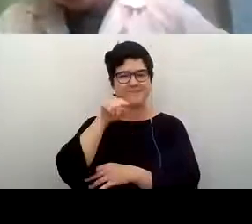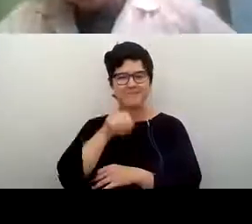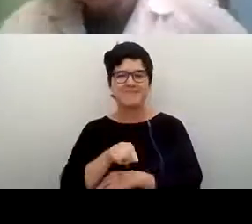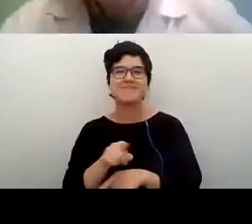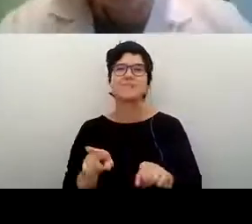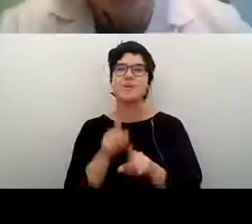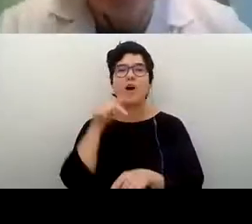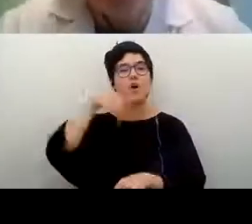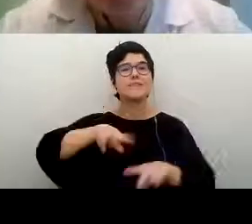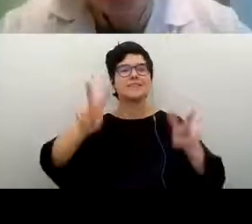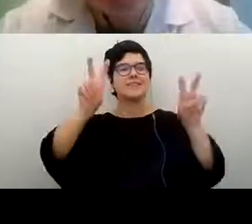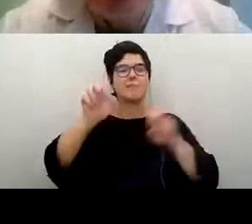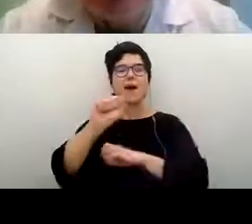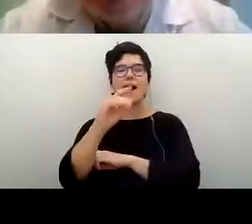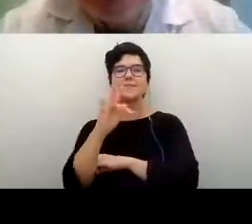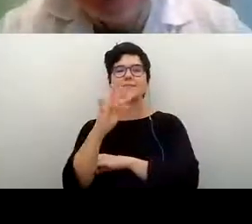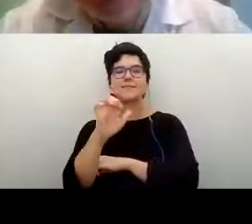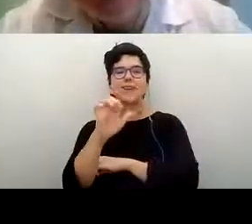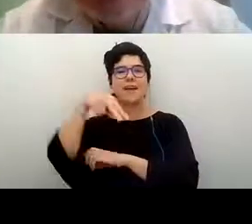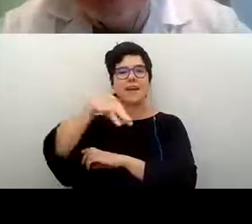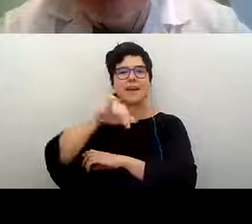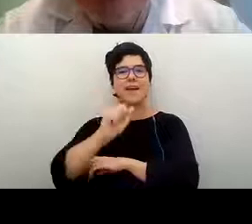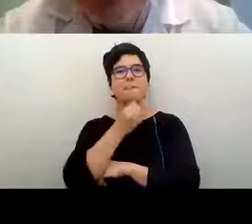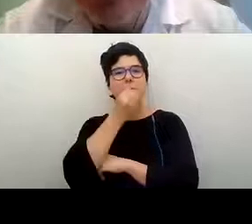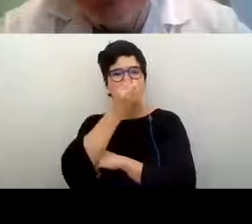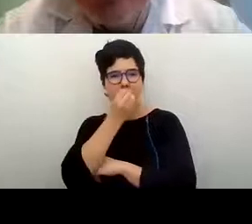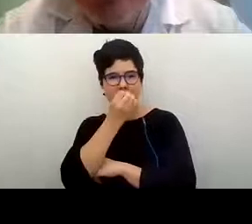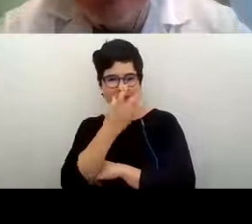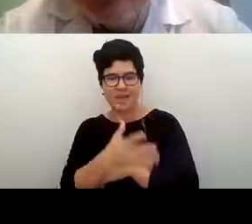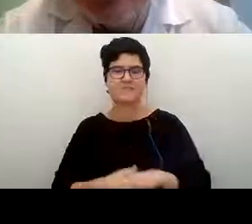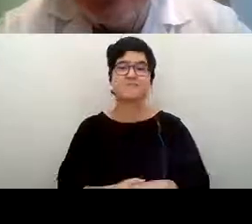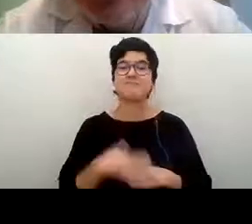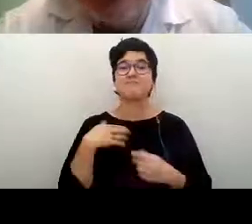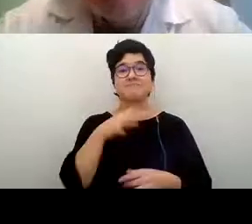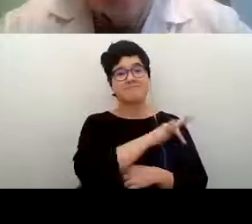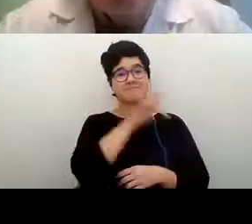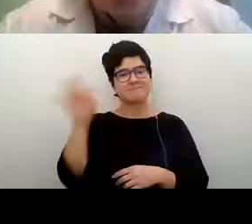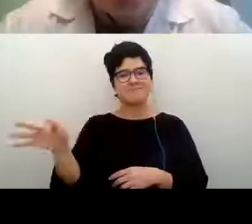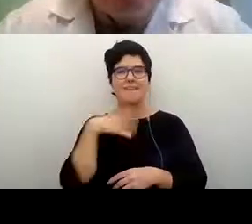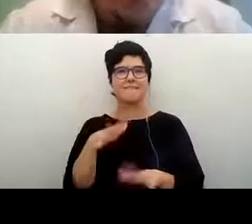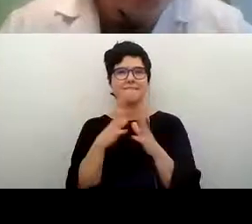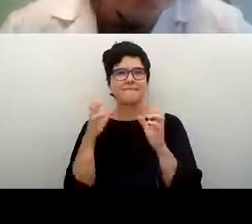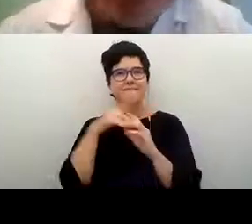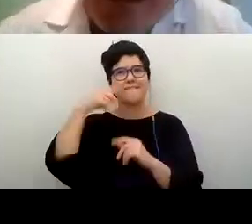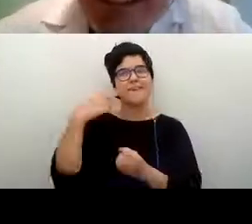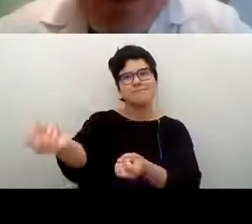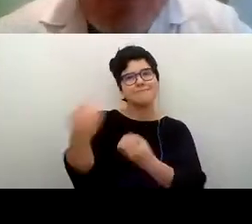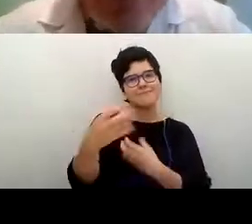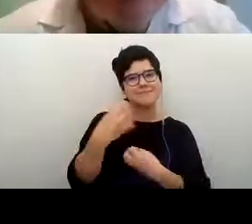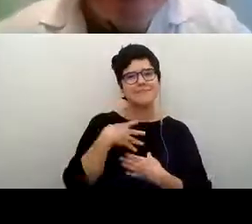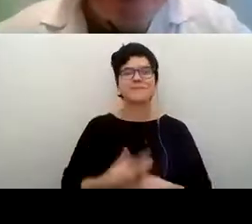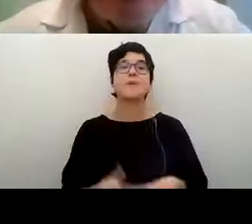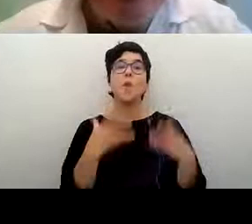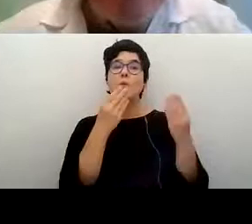astenia primaveral, así que te doy la palabra y deseando que nos cuentes todo. Bueno, muchísimas gracias,